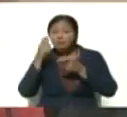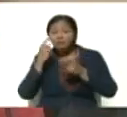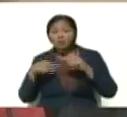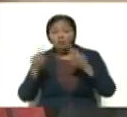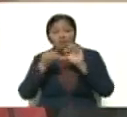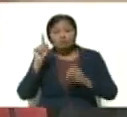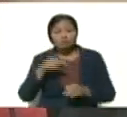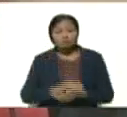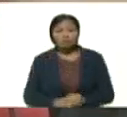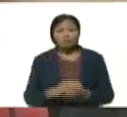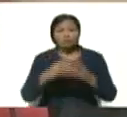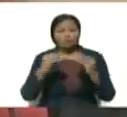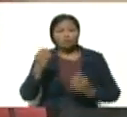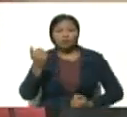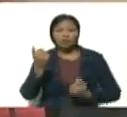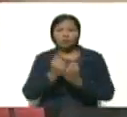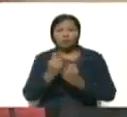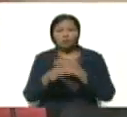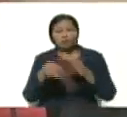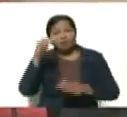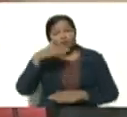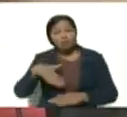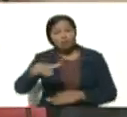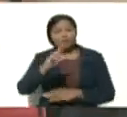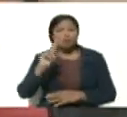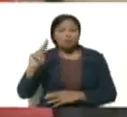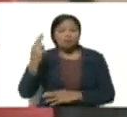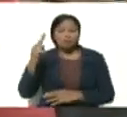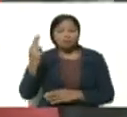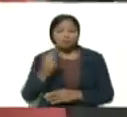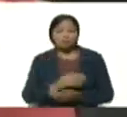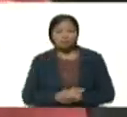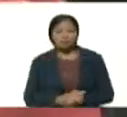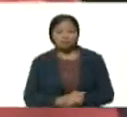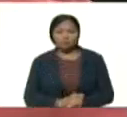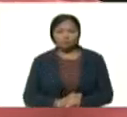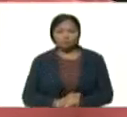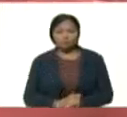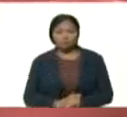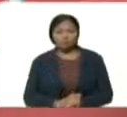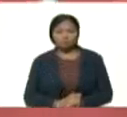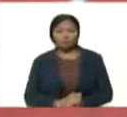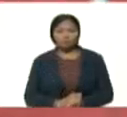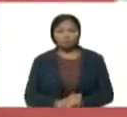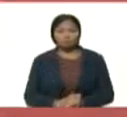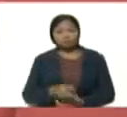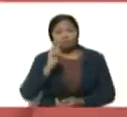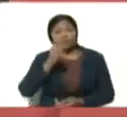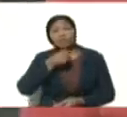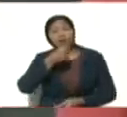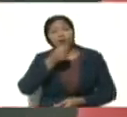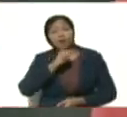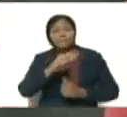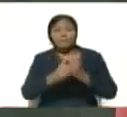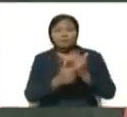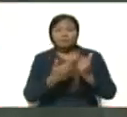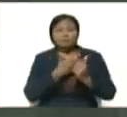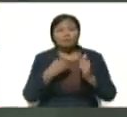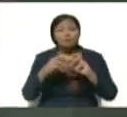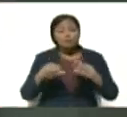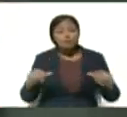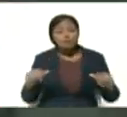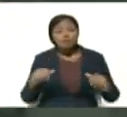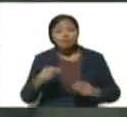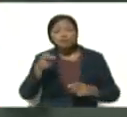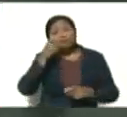para toda la solidaridad con el pueblo de Haití. Bien, escuchaban declaraciones de la vicepresidenta sectorial para